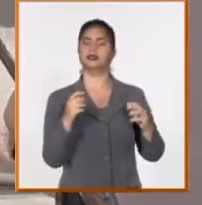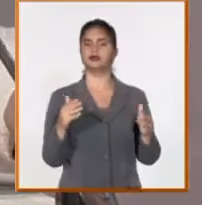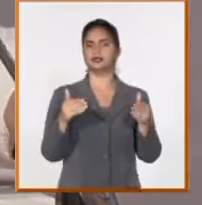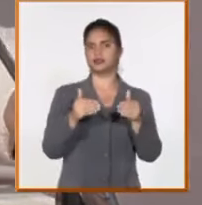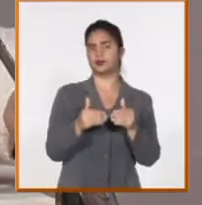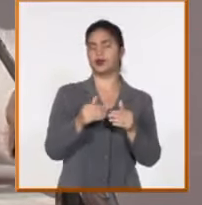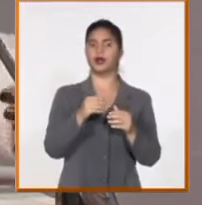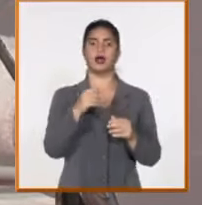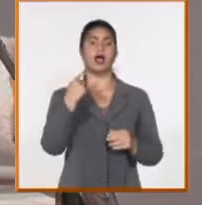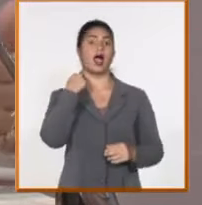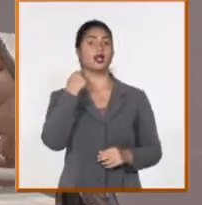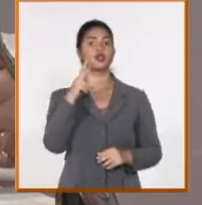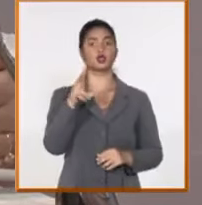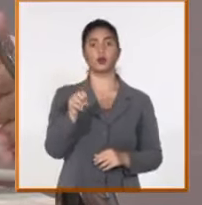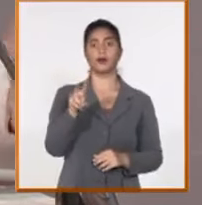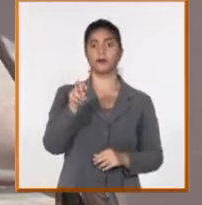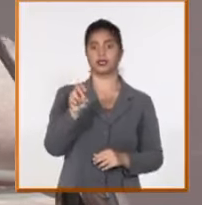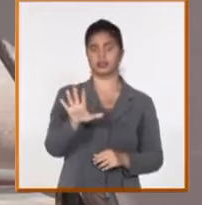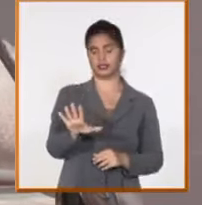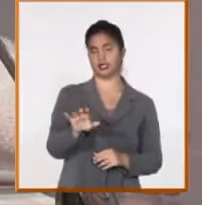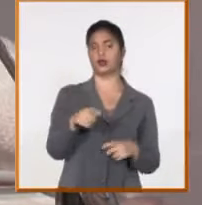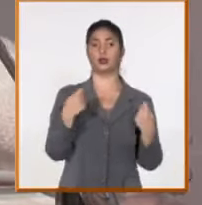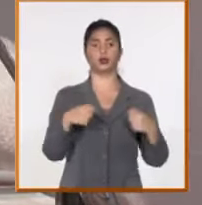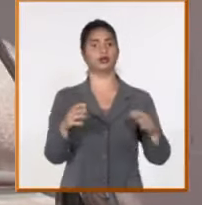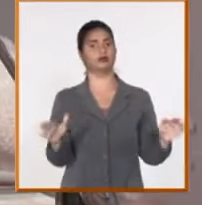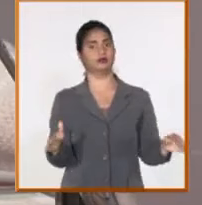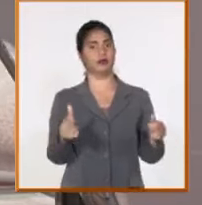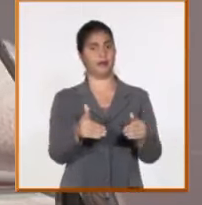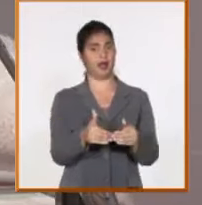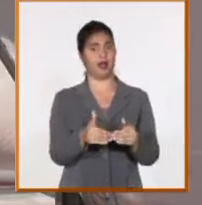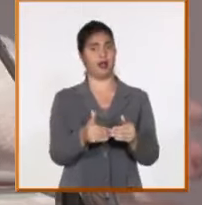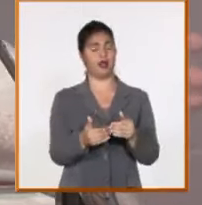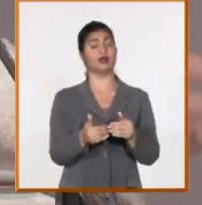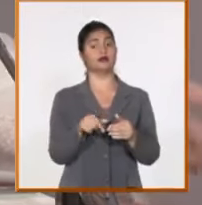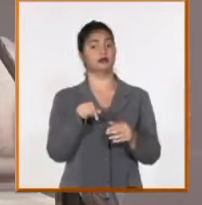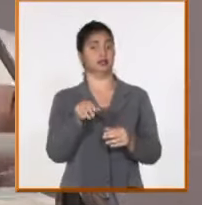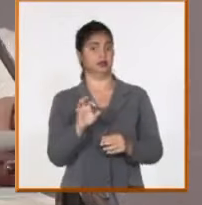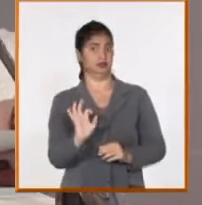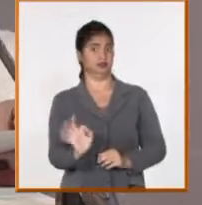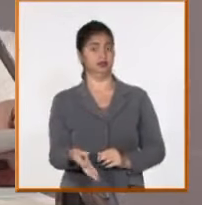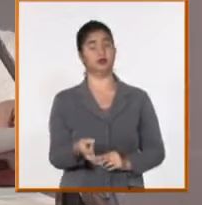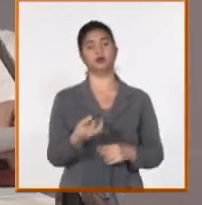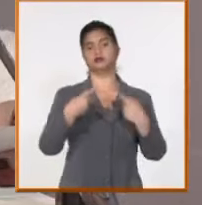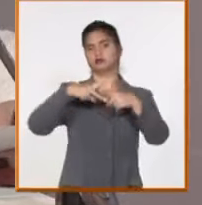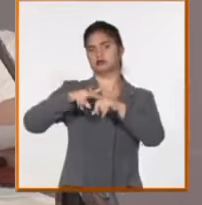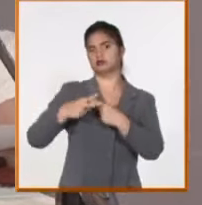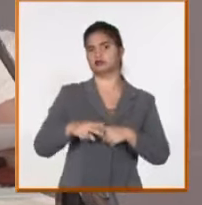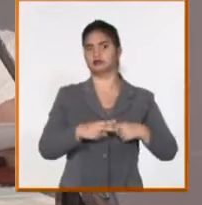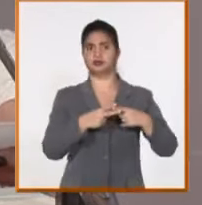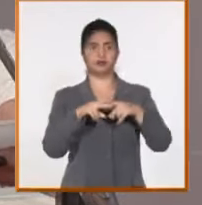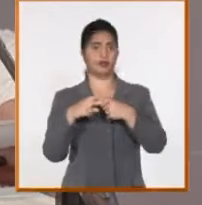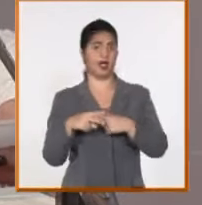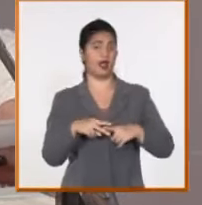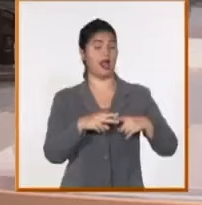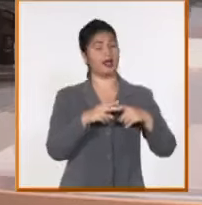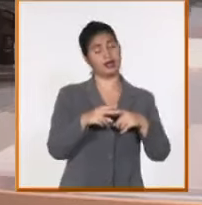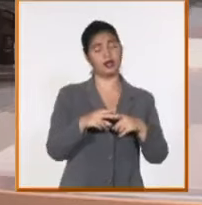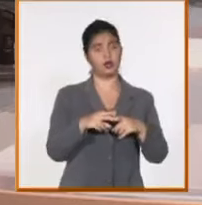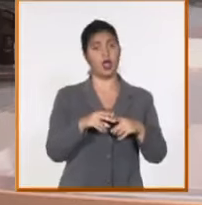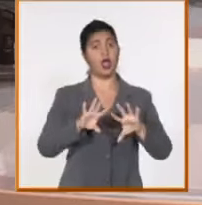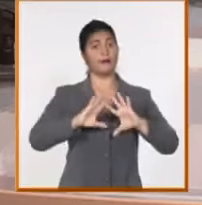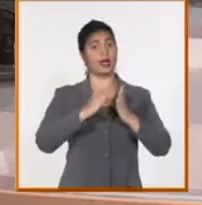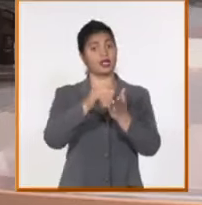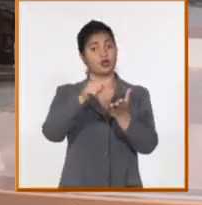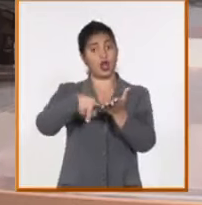el 2025 eh se mantiene ahí tirando todo lo que es la prensa de la región Oriental del país hab una